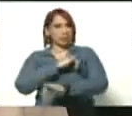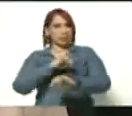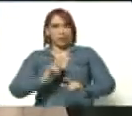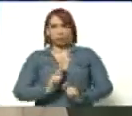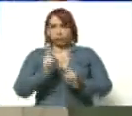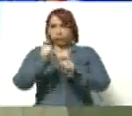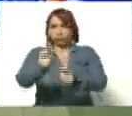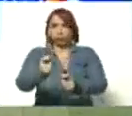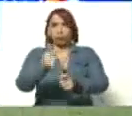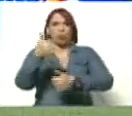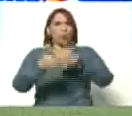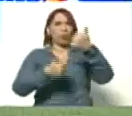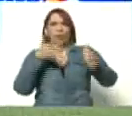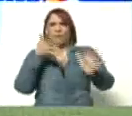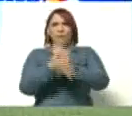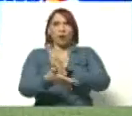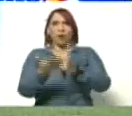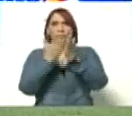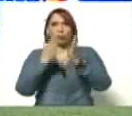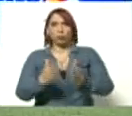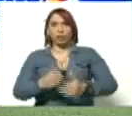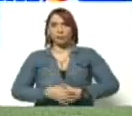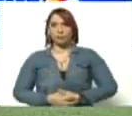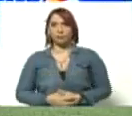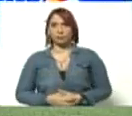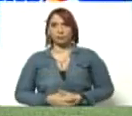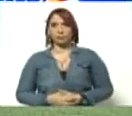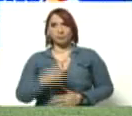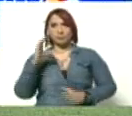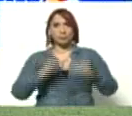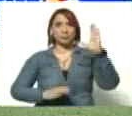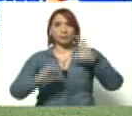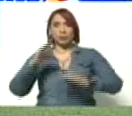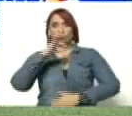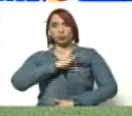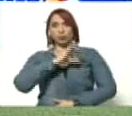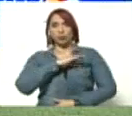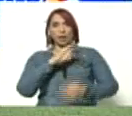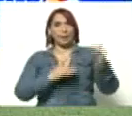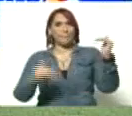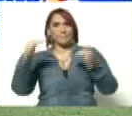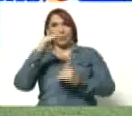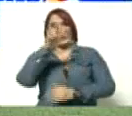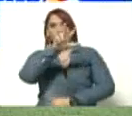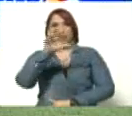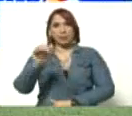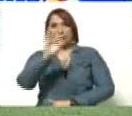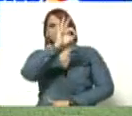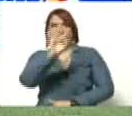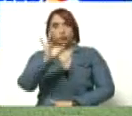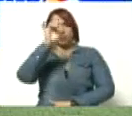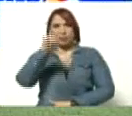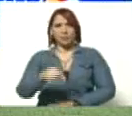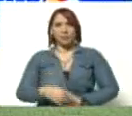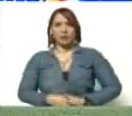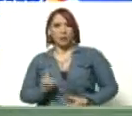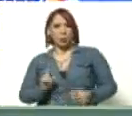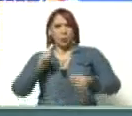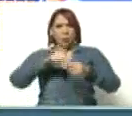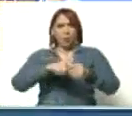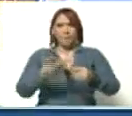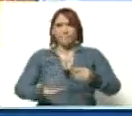su carrera. En ciencias sociales se incrementó un 30%, también el cupo, muy